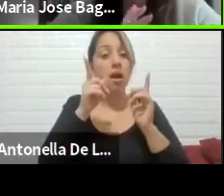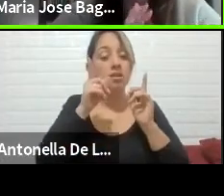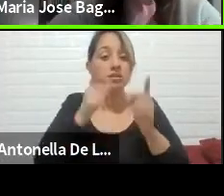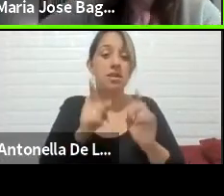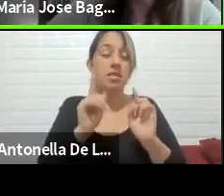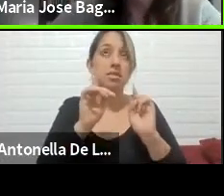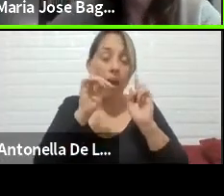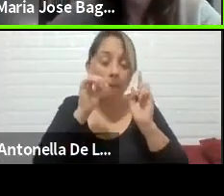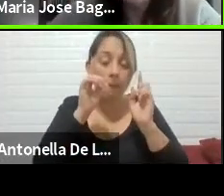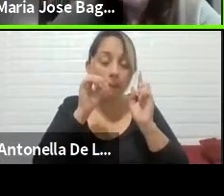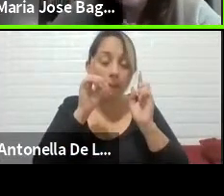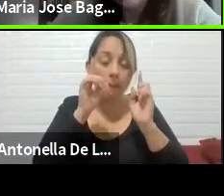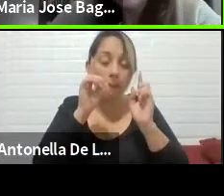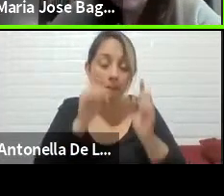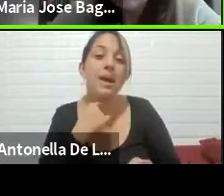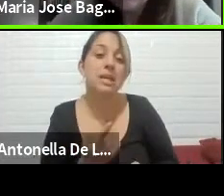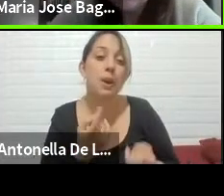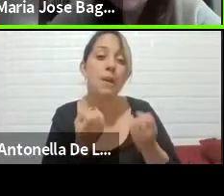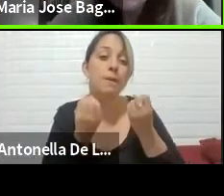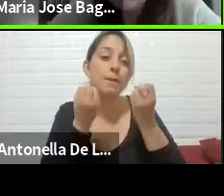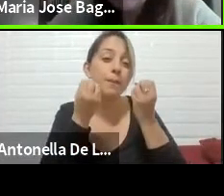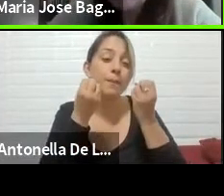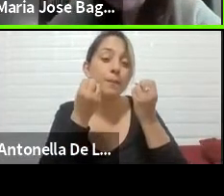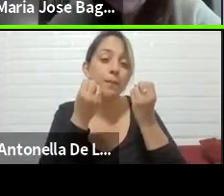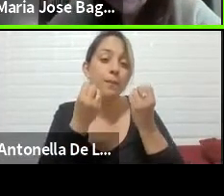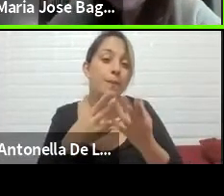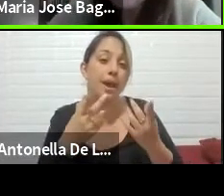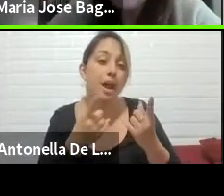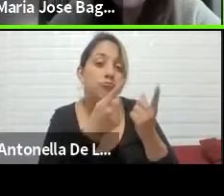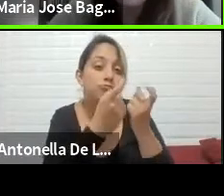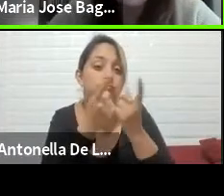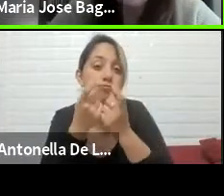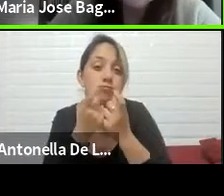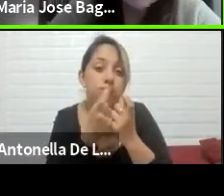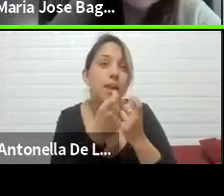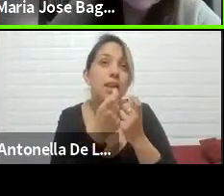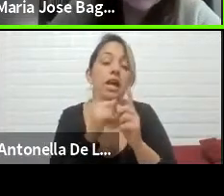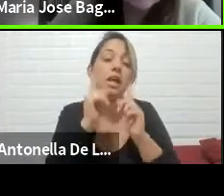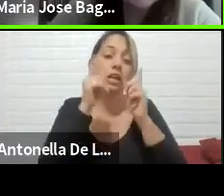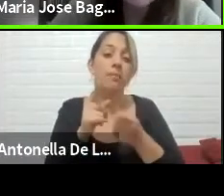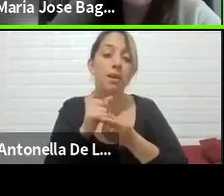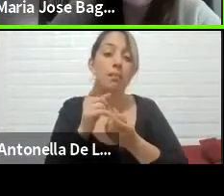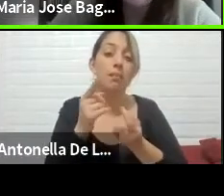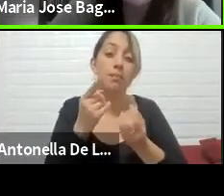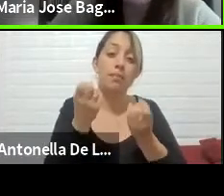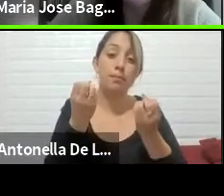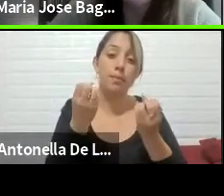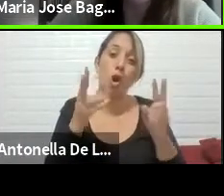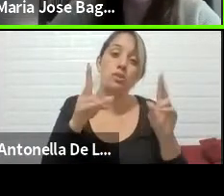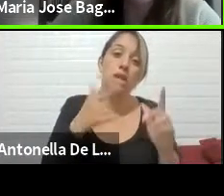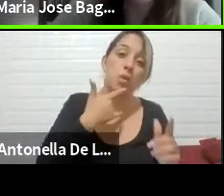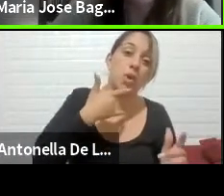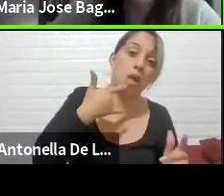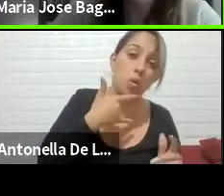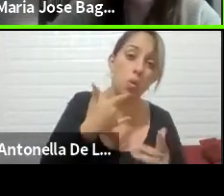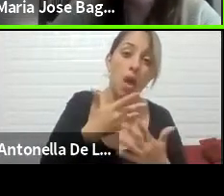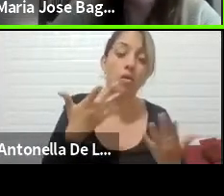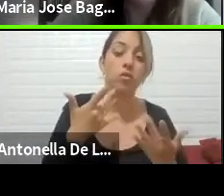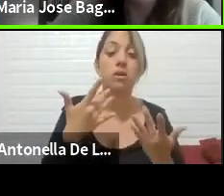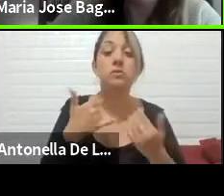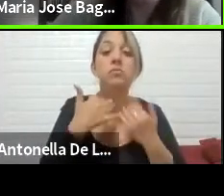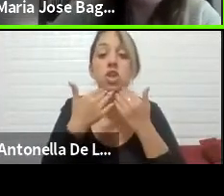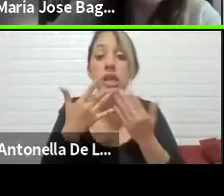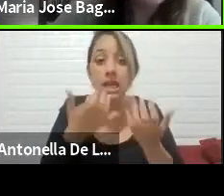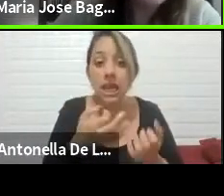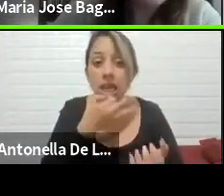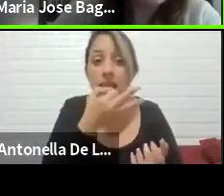recabar nuevas inquietudes en ese sentido, ¿no? No sé si alguien quiere hacer algún comentario al respecto.